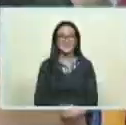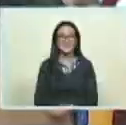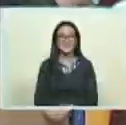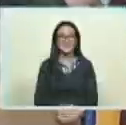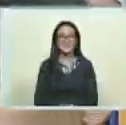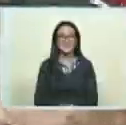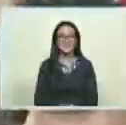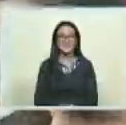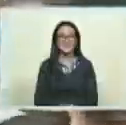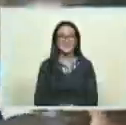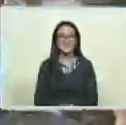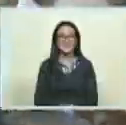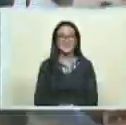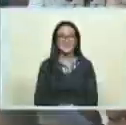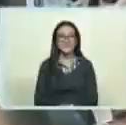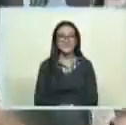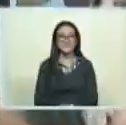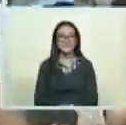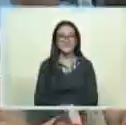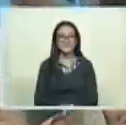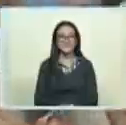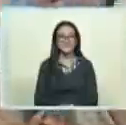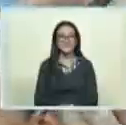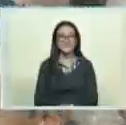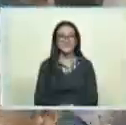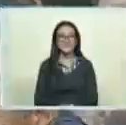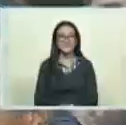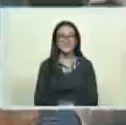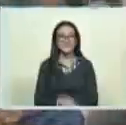Carlos Quintero, el galán de Los Llanos.